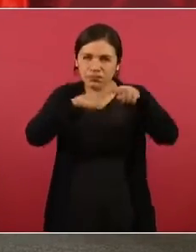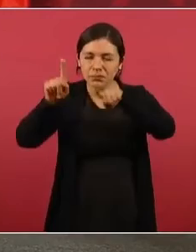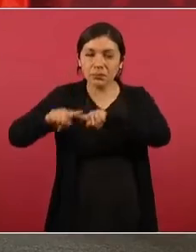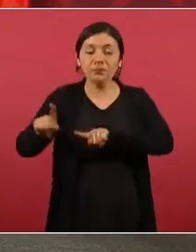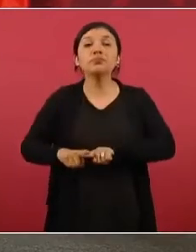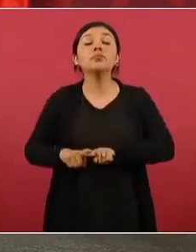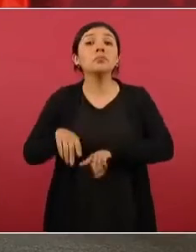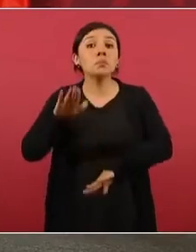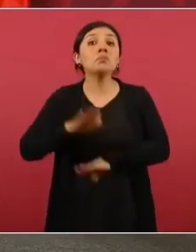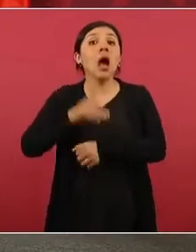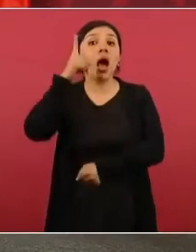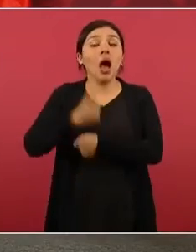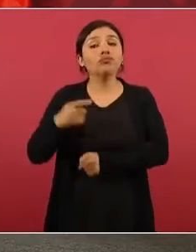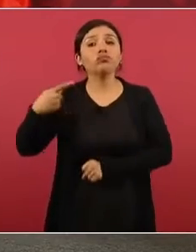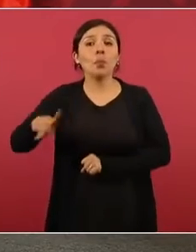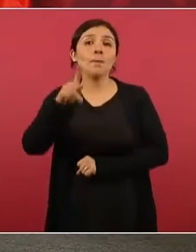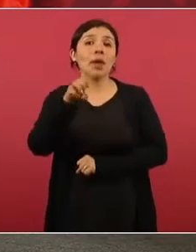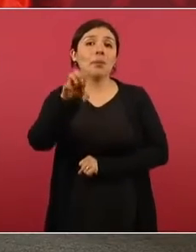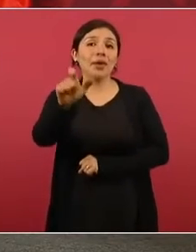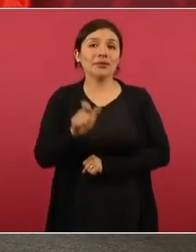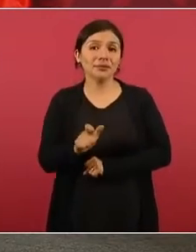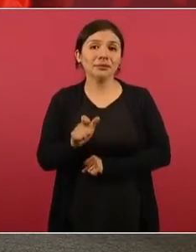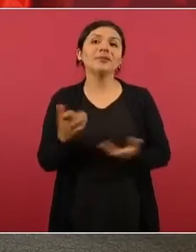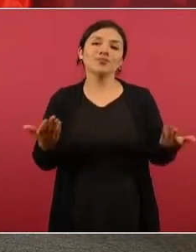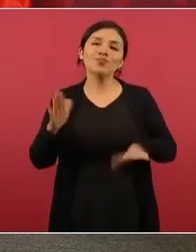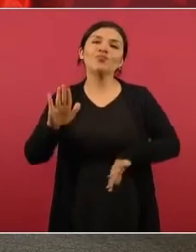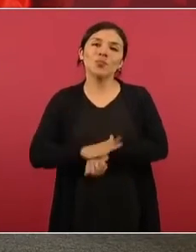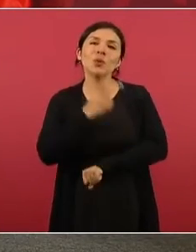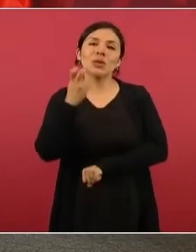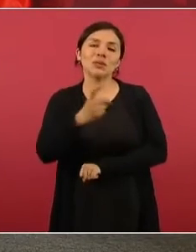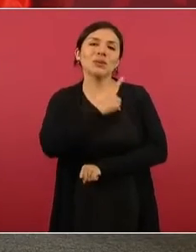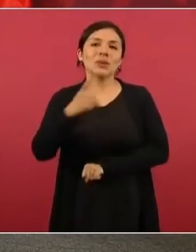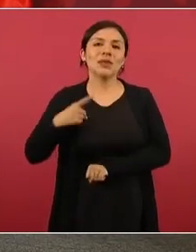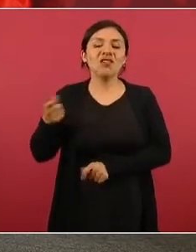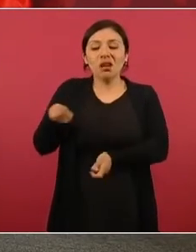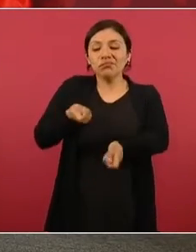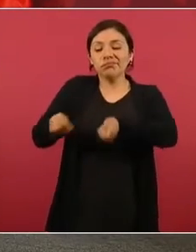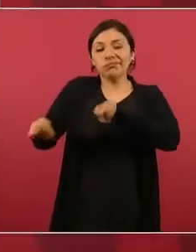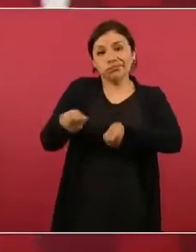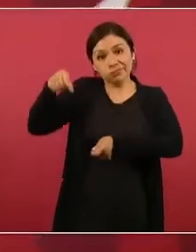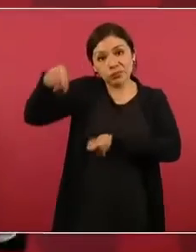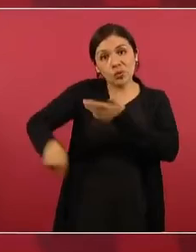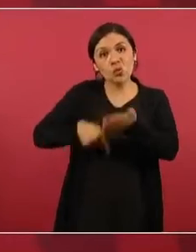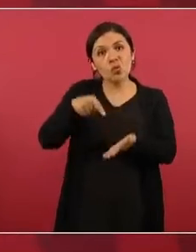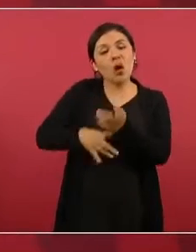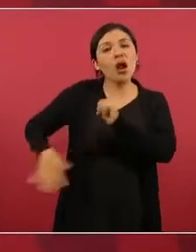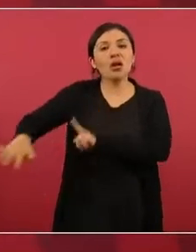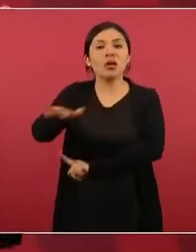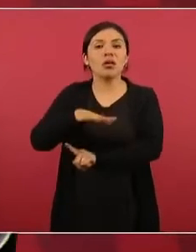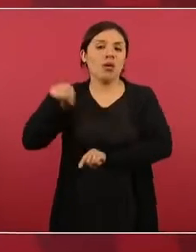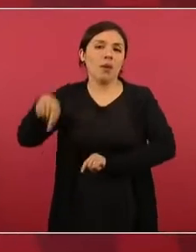resultó tener más Pemex, y por eso le corresponde la operación del campo en su conjunto.